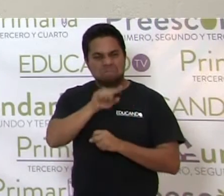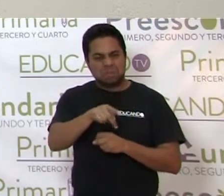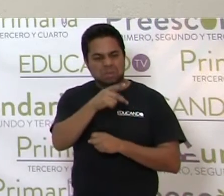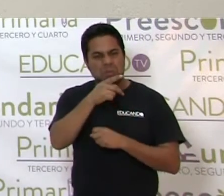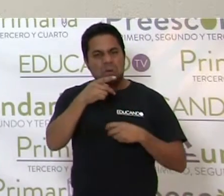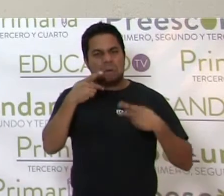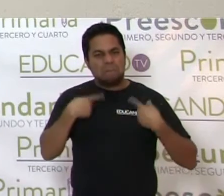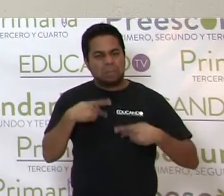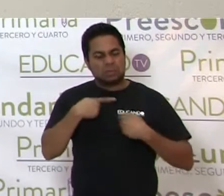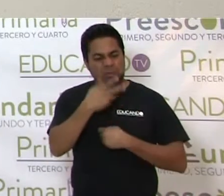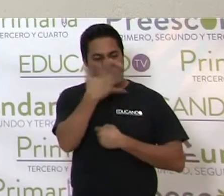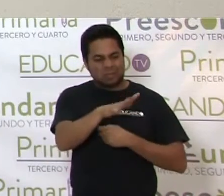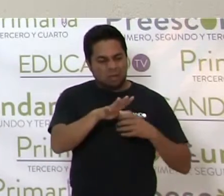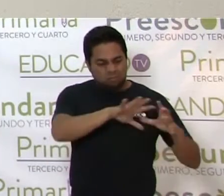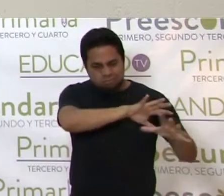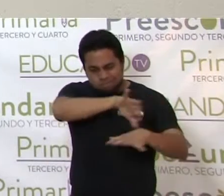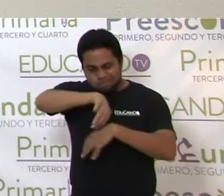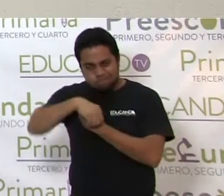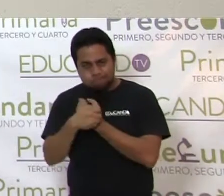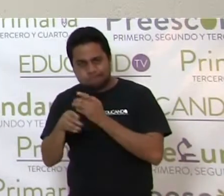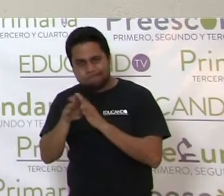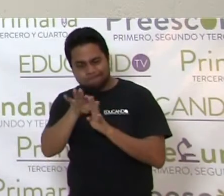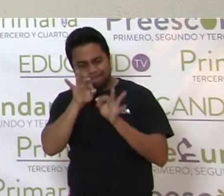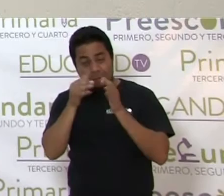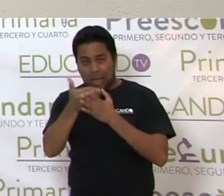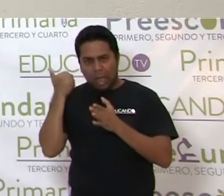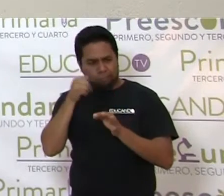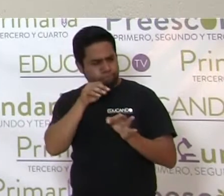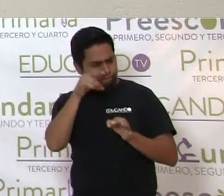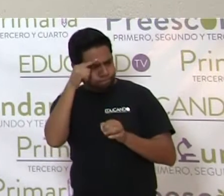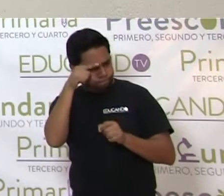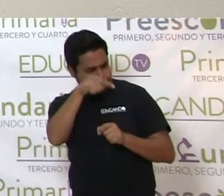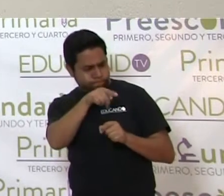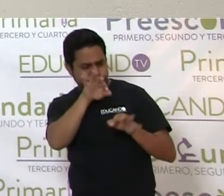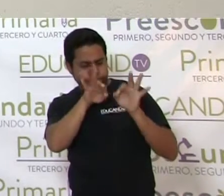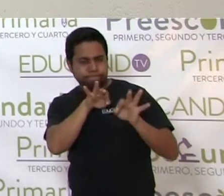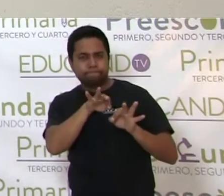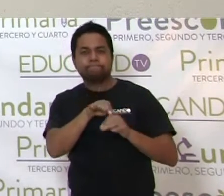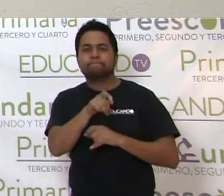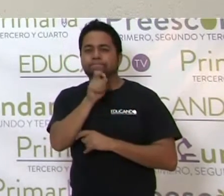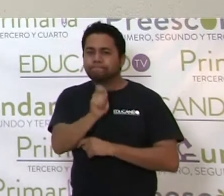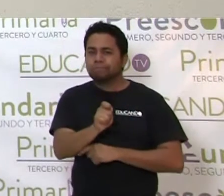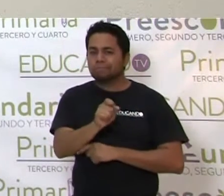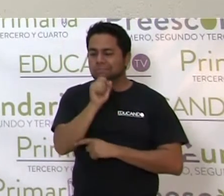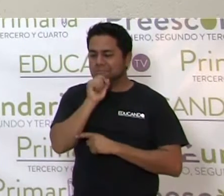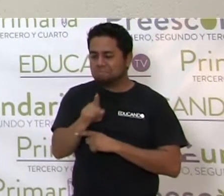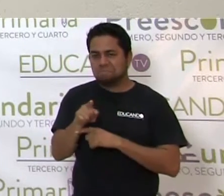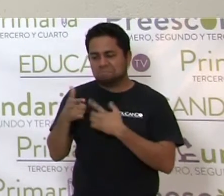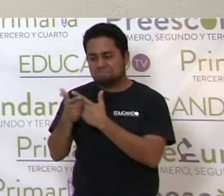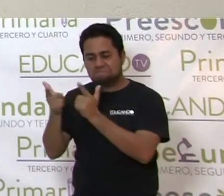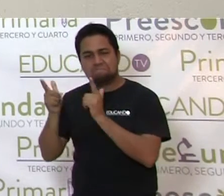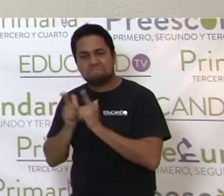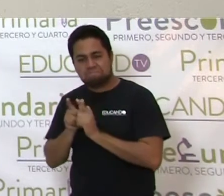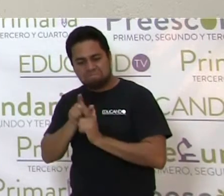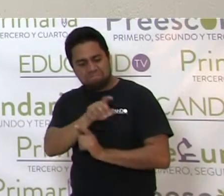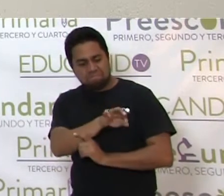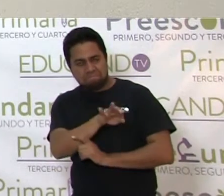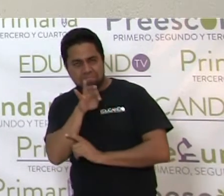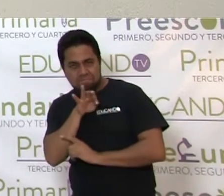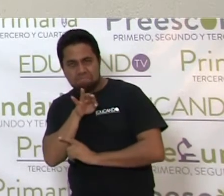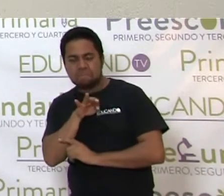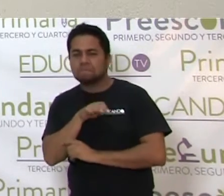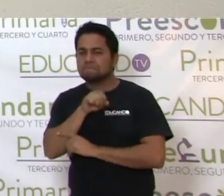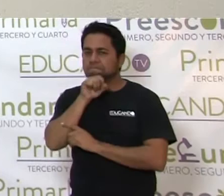10 personas muy bien escogidas y ejecutado por una misma empresa, con una misma